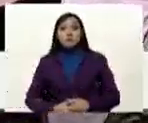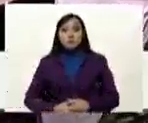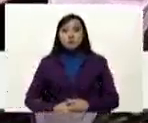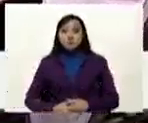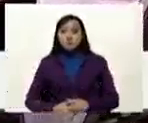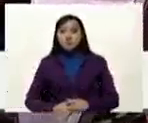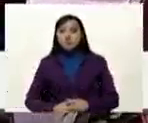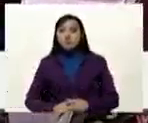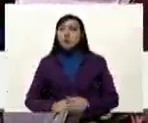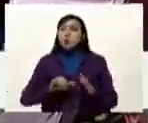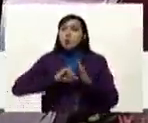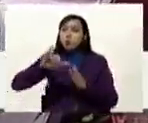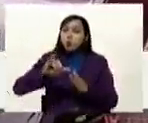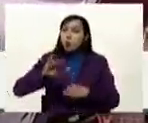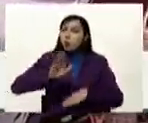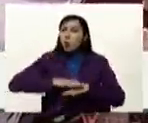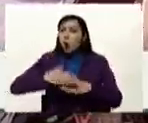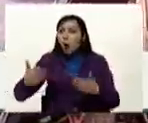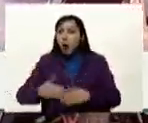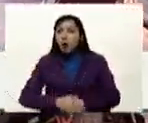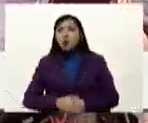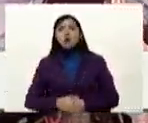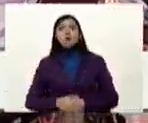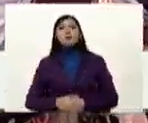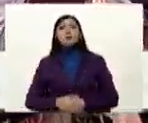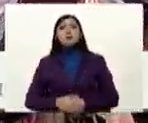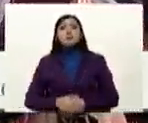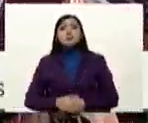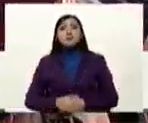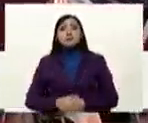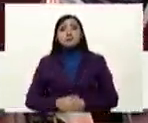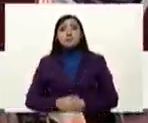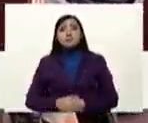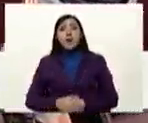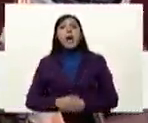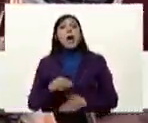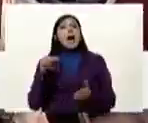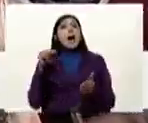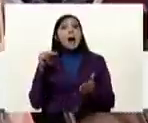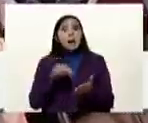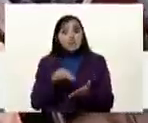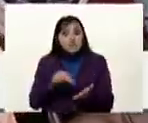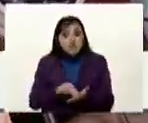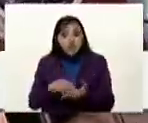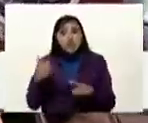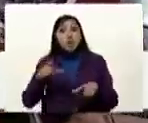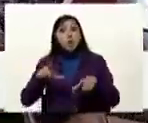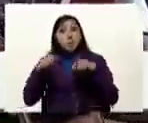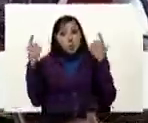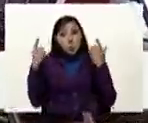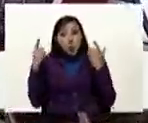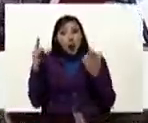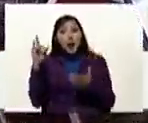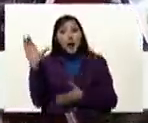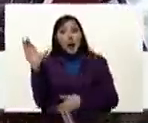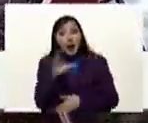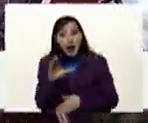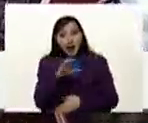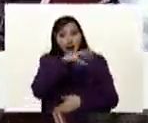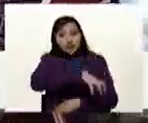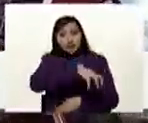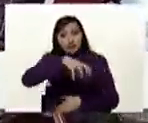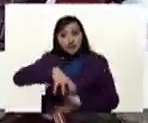Este crecimiento es a expensas de Miranda, La Guaira y Caracas.